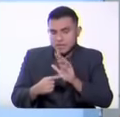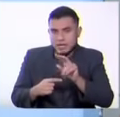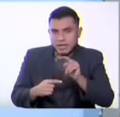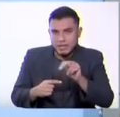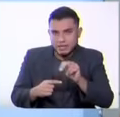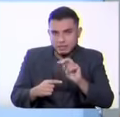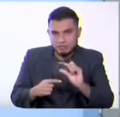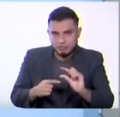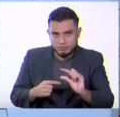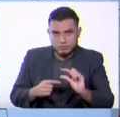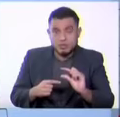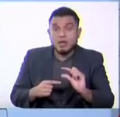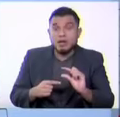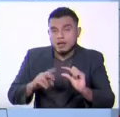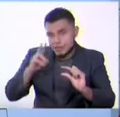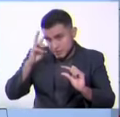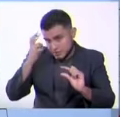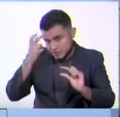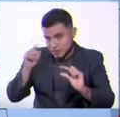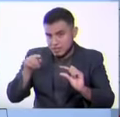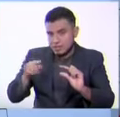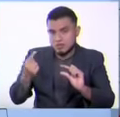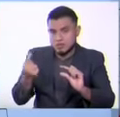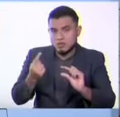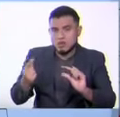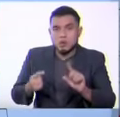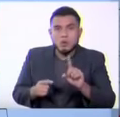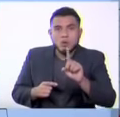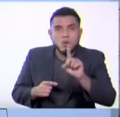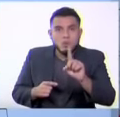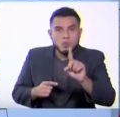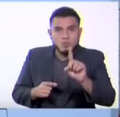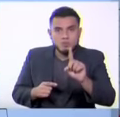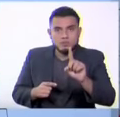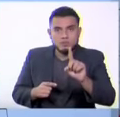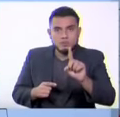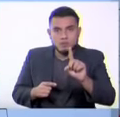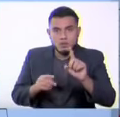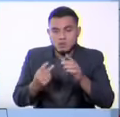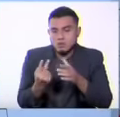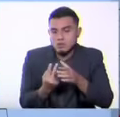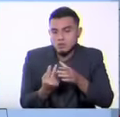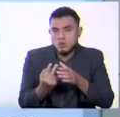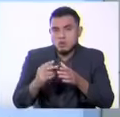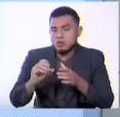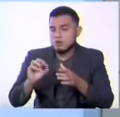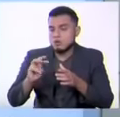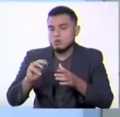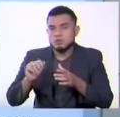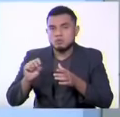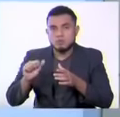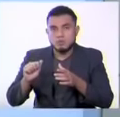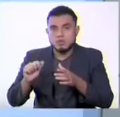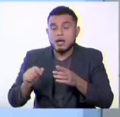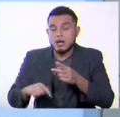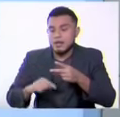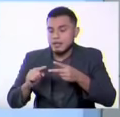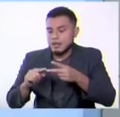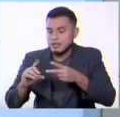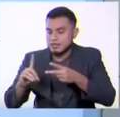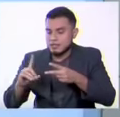minúscula, significa que poseen solamente un juego de cromosomas, mientras que la célula